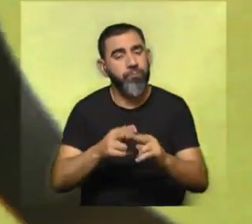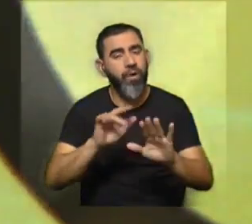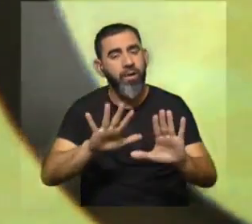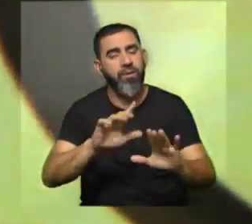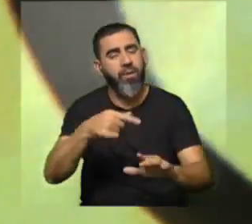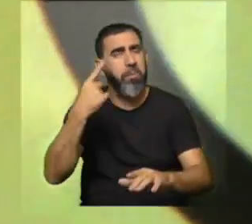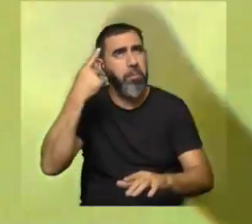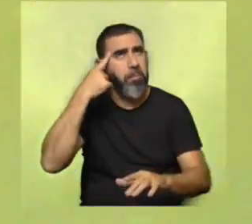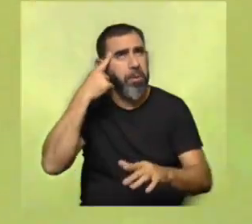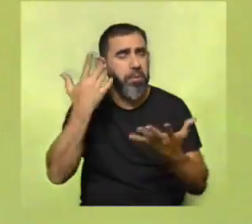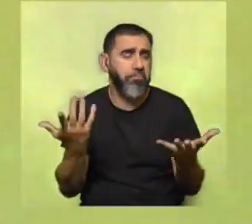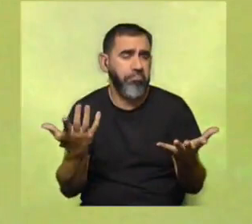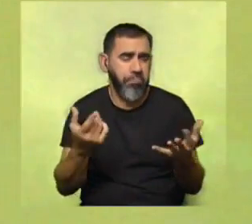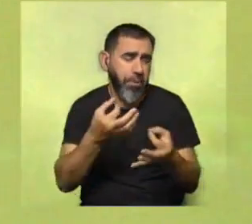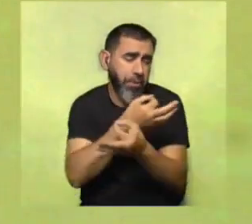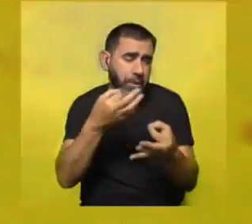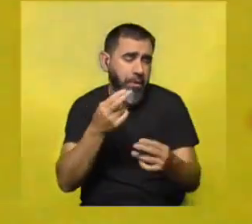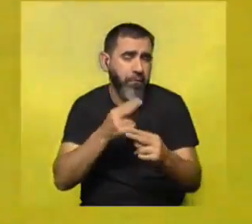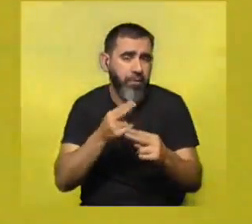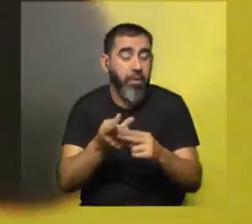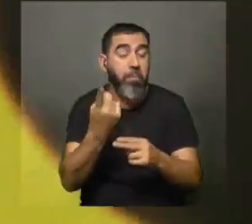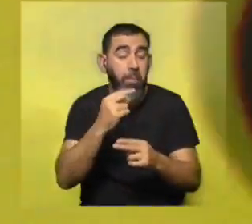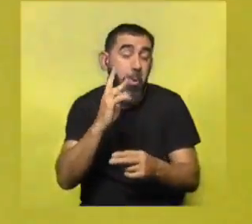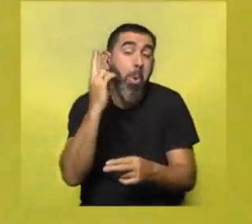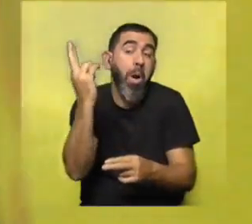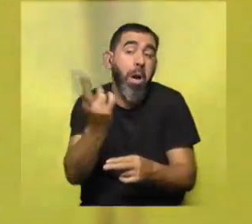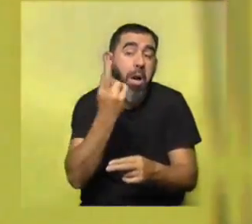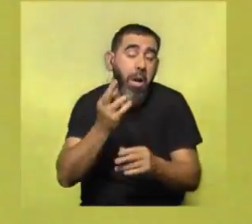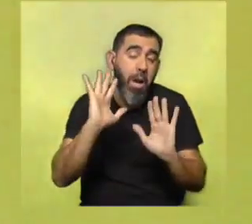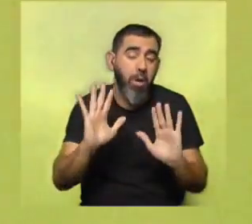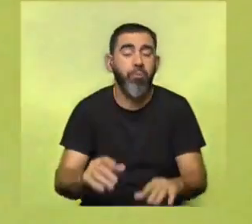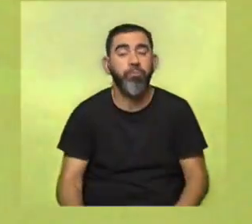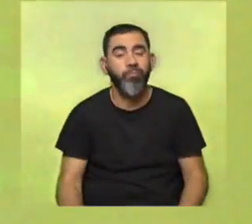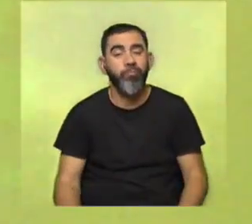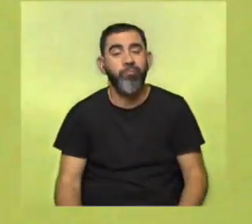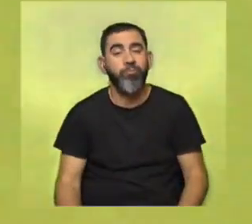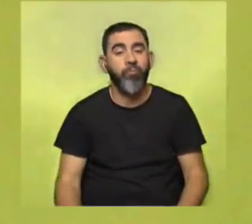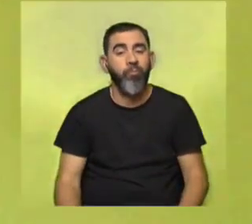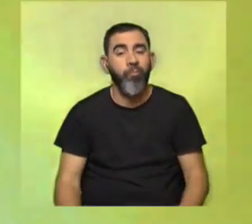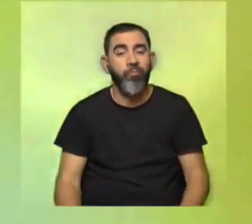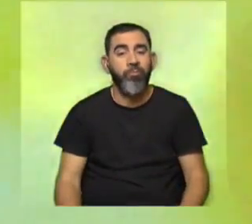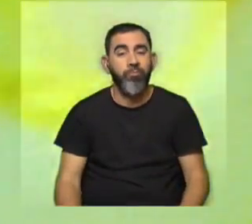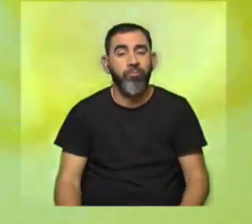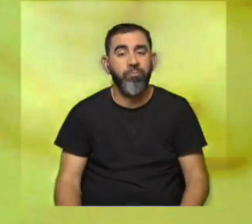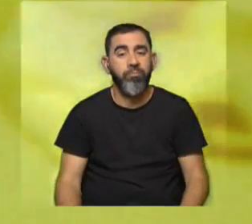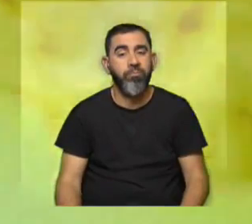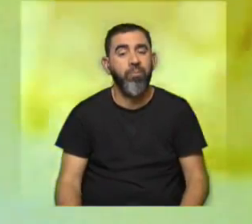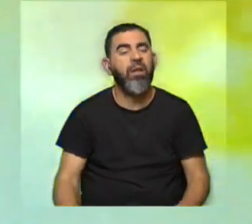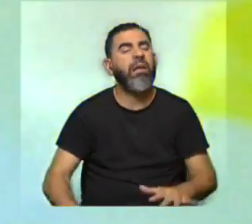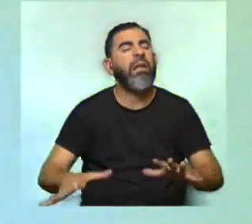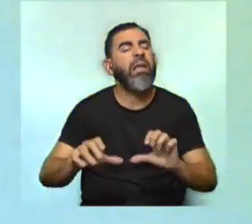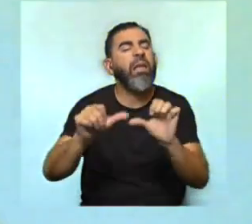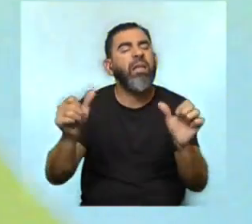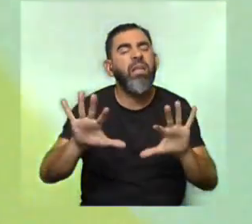después lo piensa y es totalmente razonable, pero no deja de ser algo que mueve a la curiosidad. Bueno, entonces, ¿qué pasa? ¿Qué se hace?